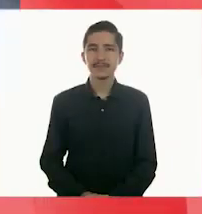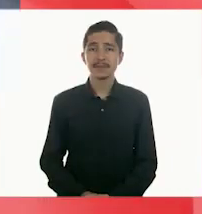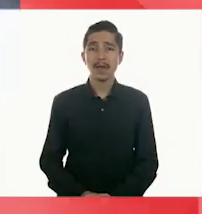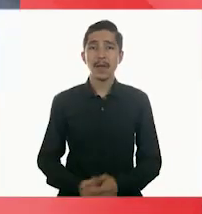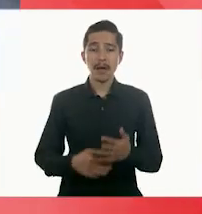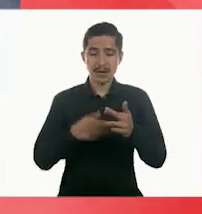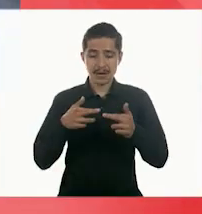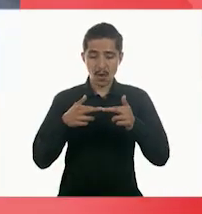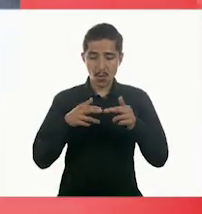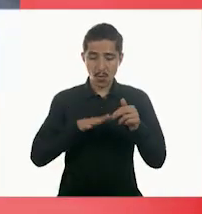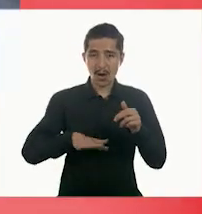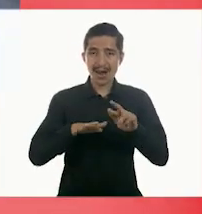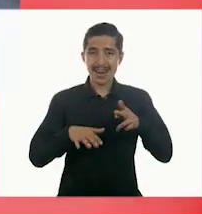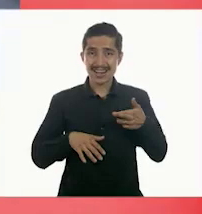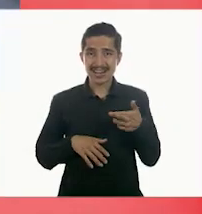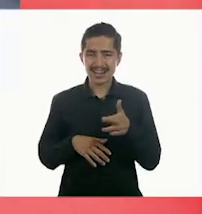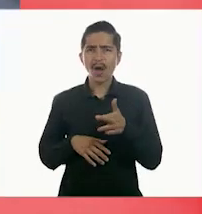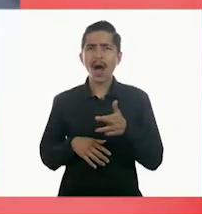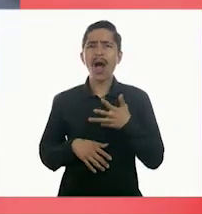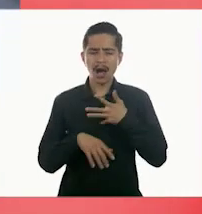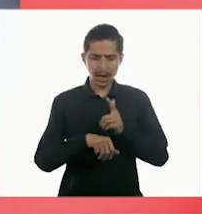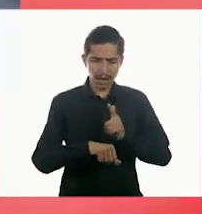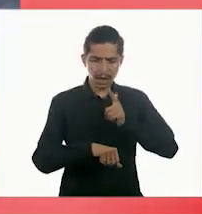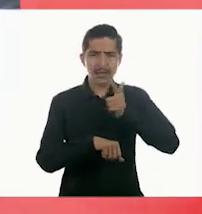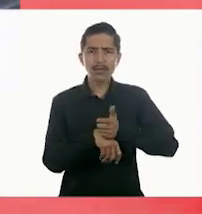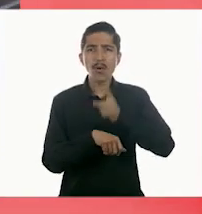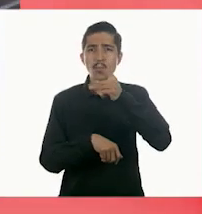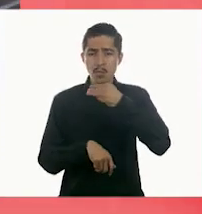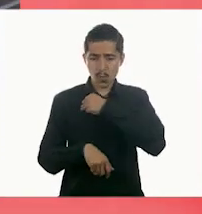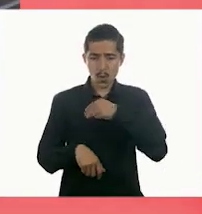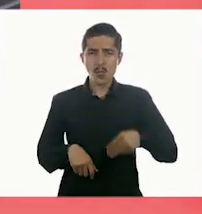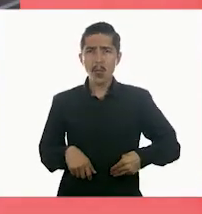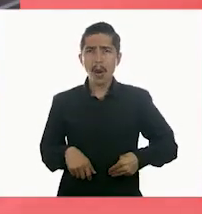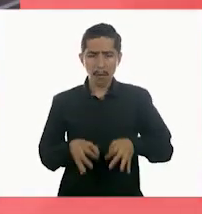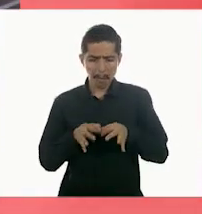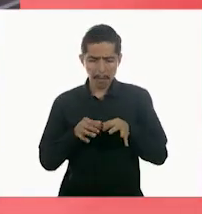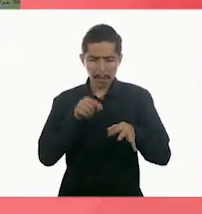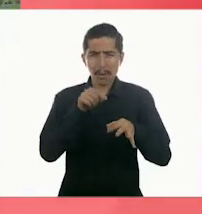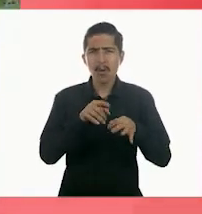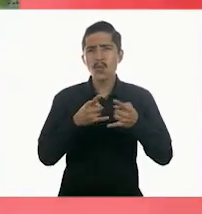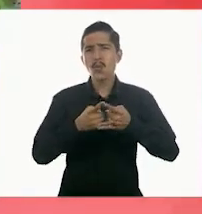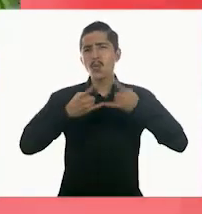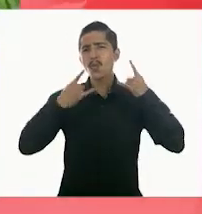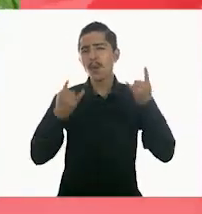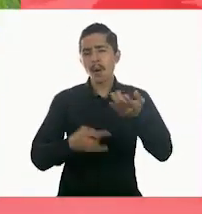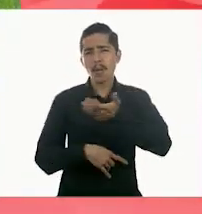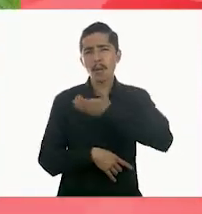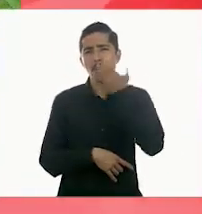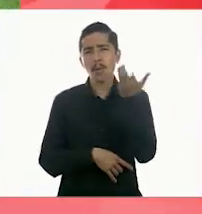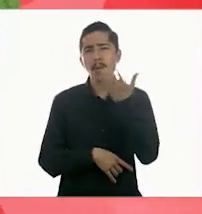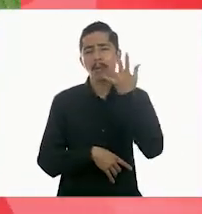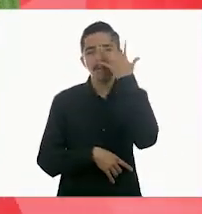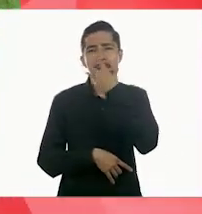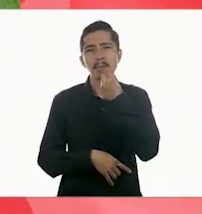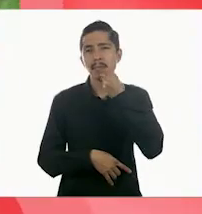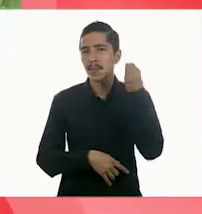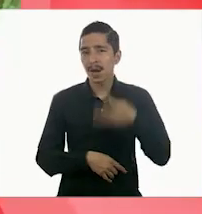En la subregión de Los Ríos encontramos un municipio lleno de historia, tradición y